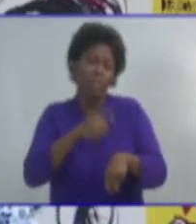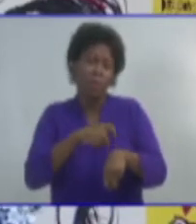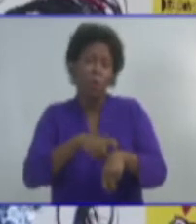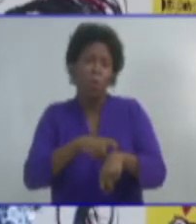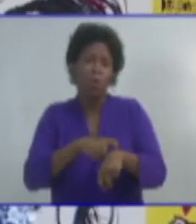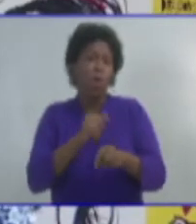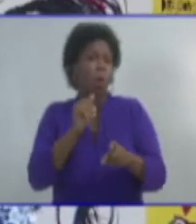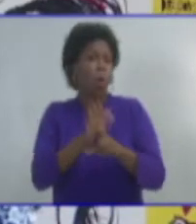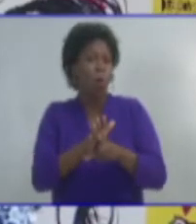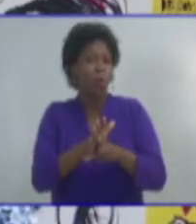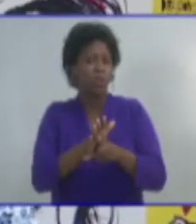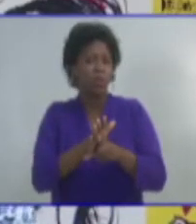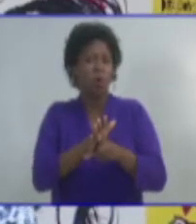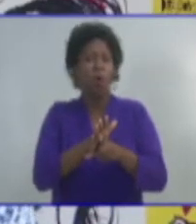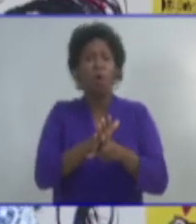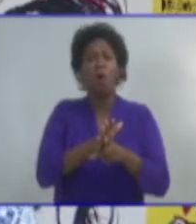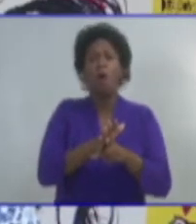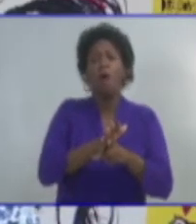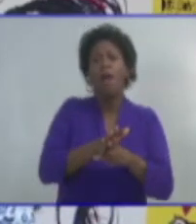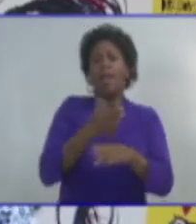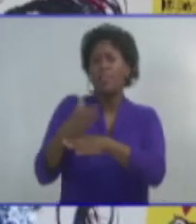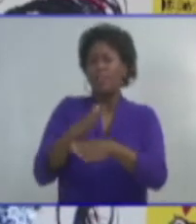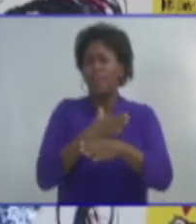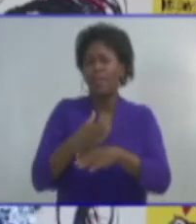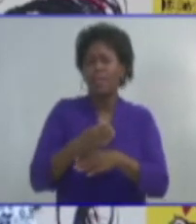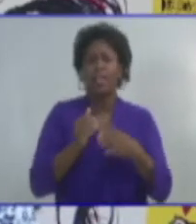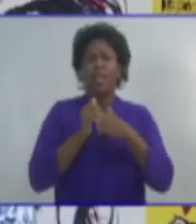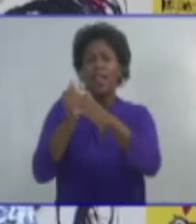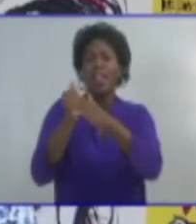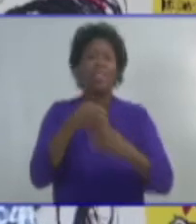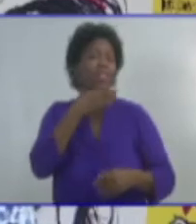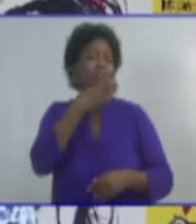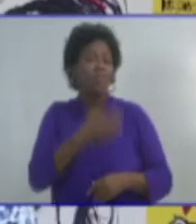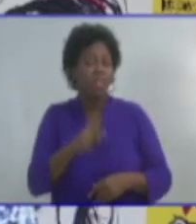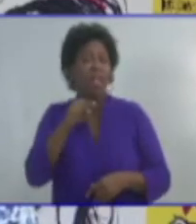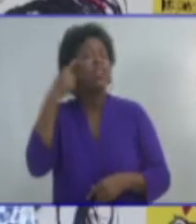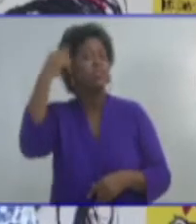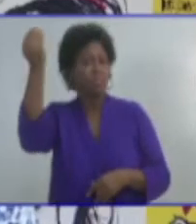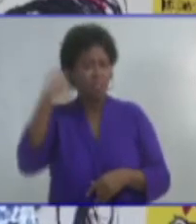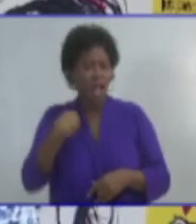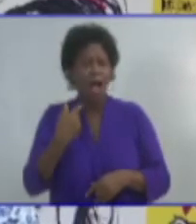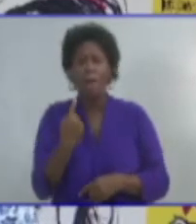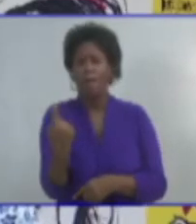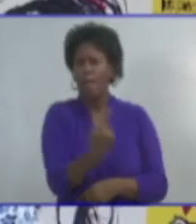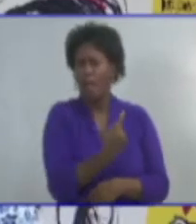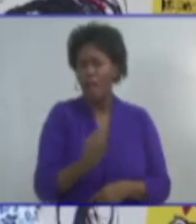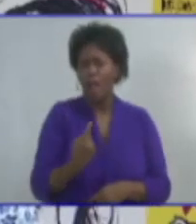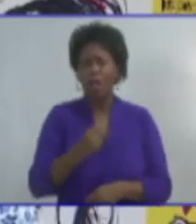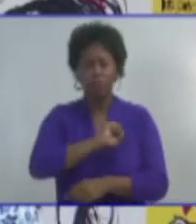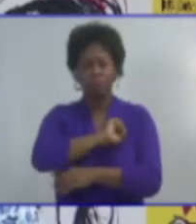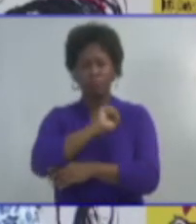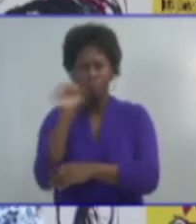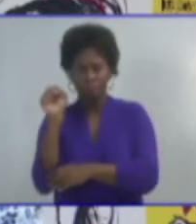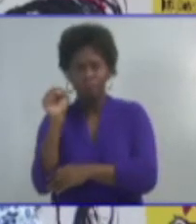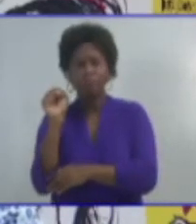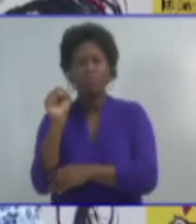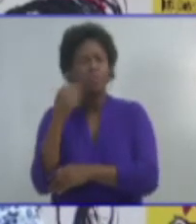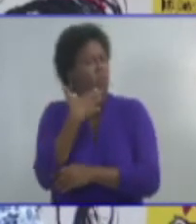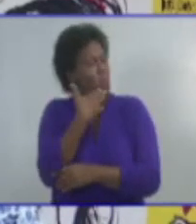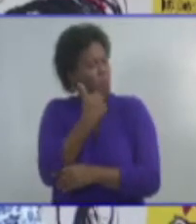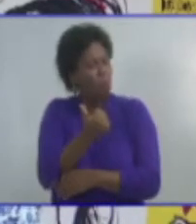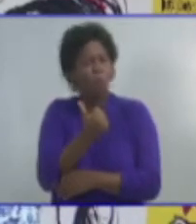Cubre, después siguiendo por Girón, y de cada una de esos hechos la victoria ha sido